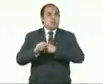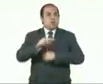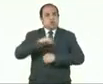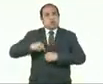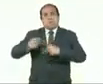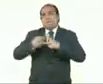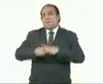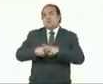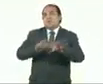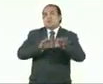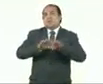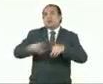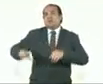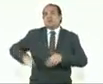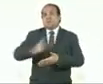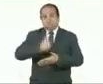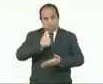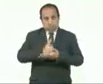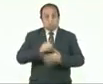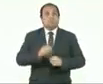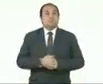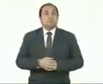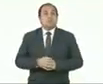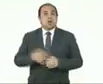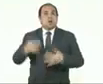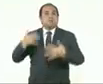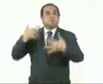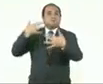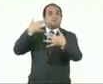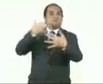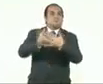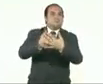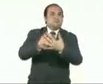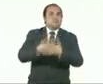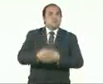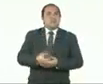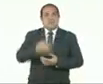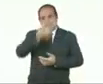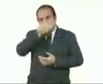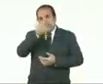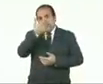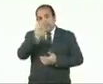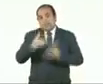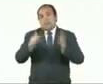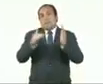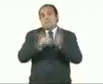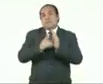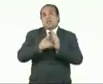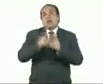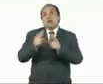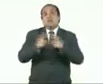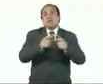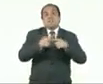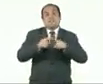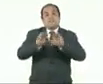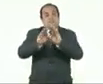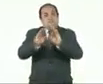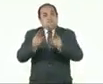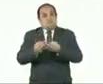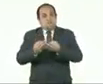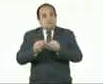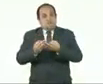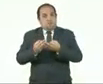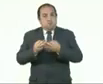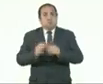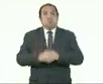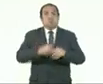al gobierno de la ciudad. A la fecha son cerca de 7,000 armas de distinto tipo recuperadas en